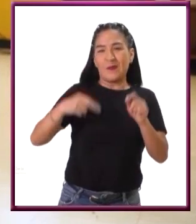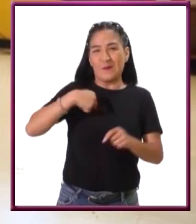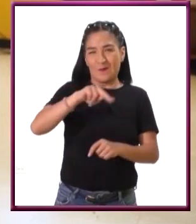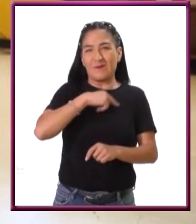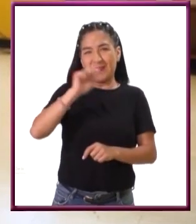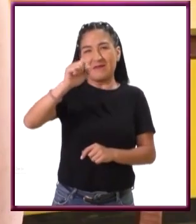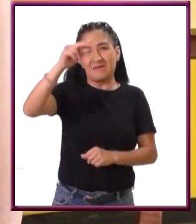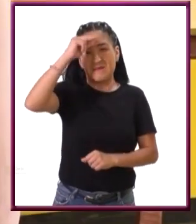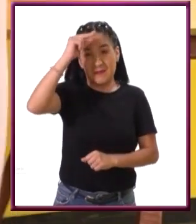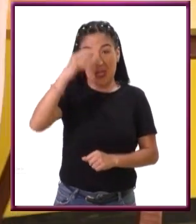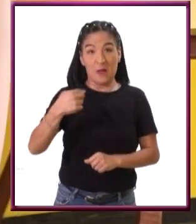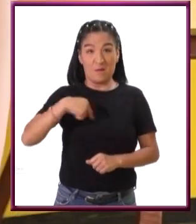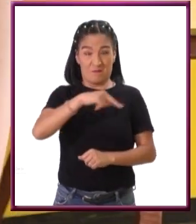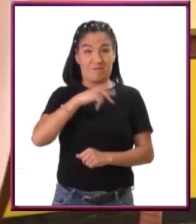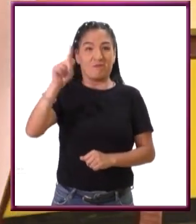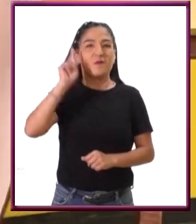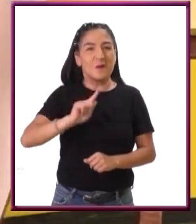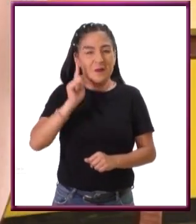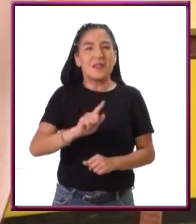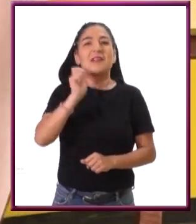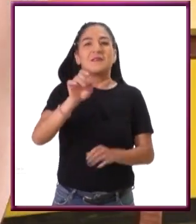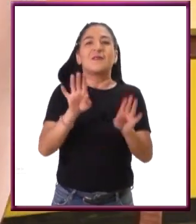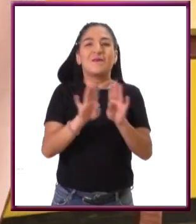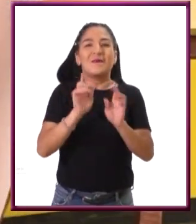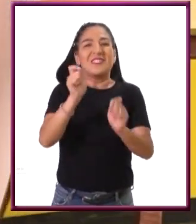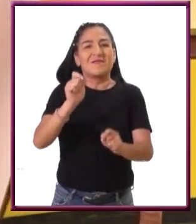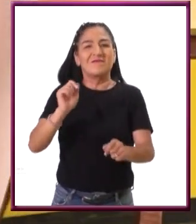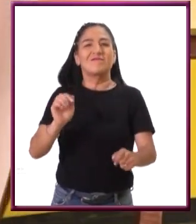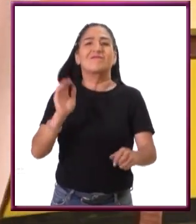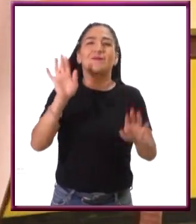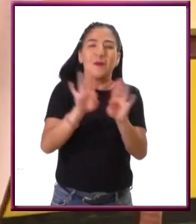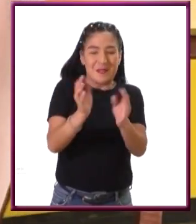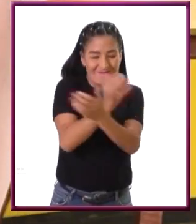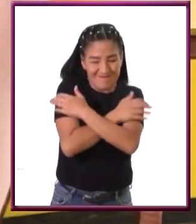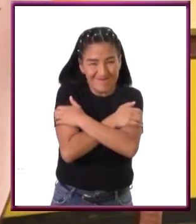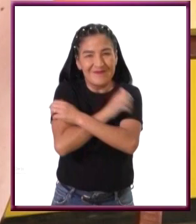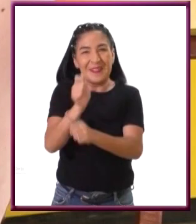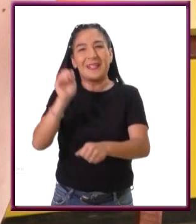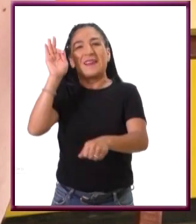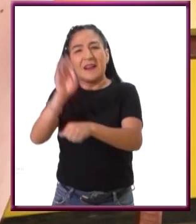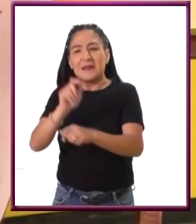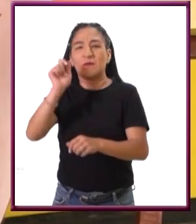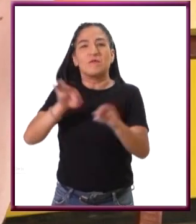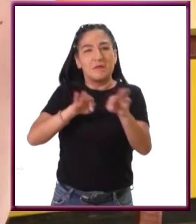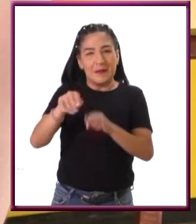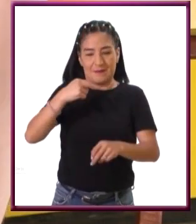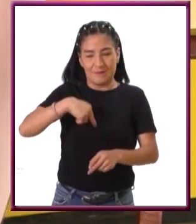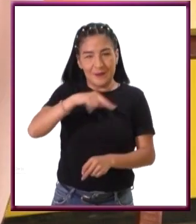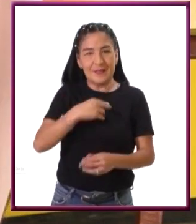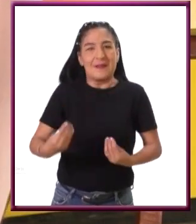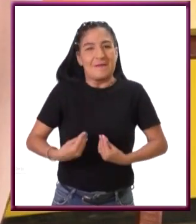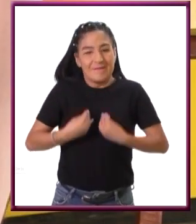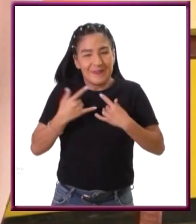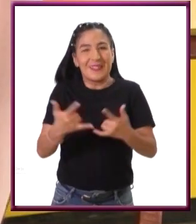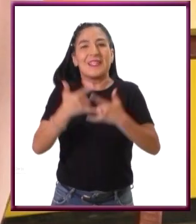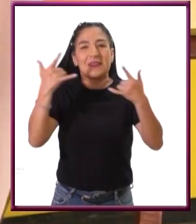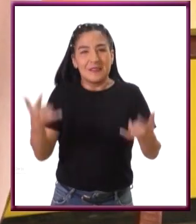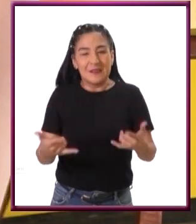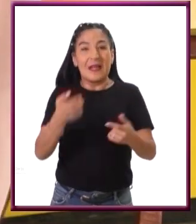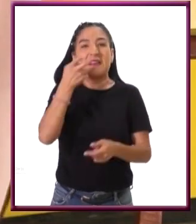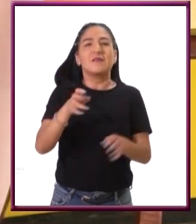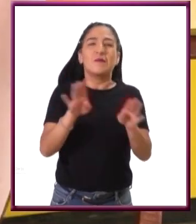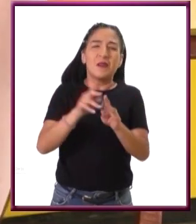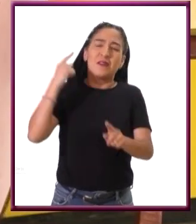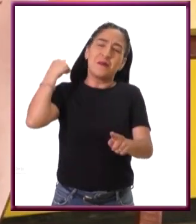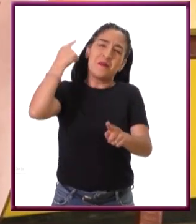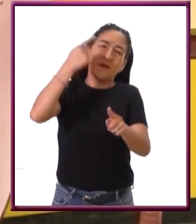capacidades. Para nosotras es tiempo de abrazar y defender el papel protagónico de nuestras vidas y de nuestra historia.